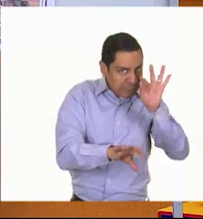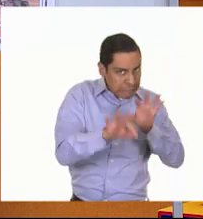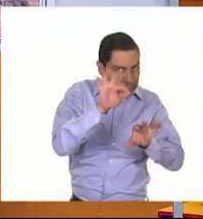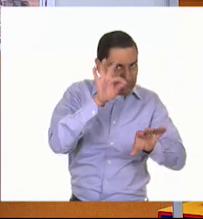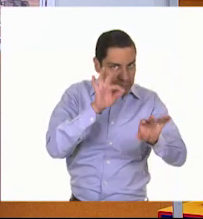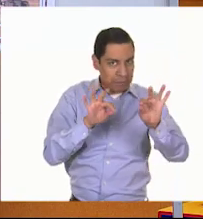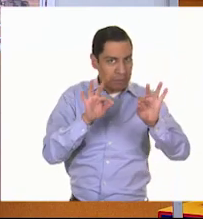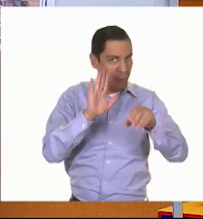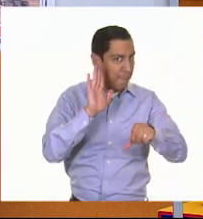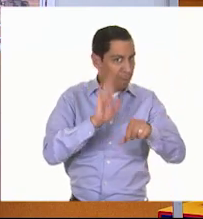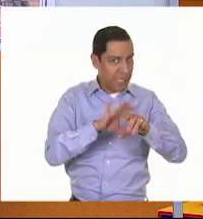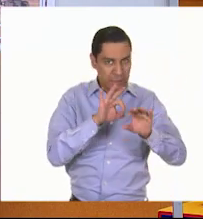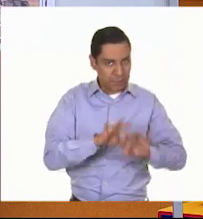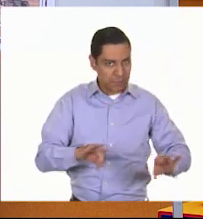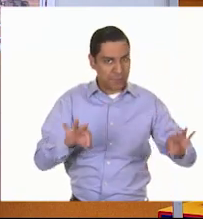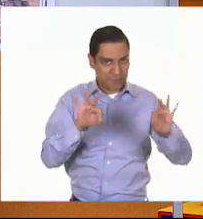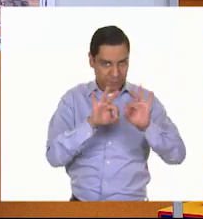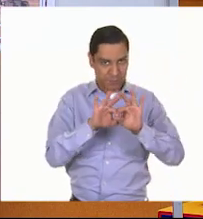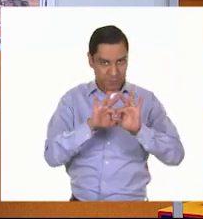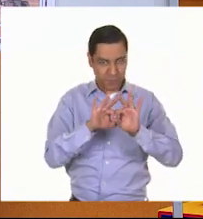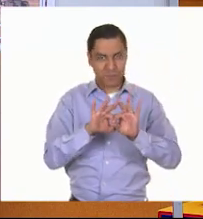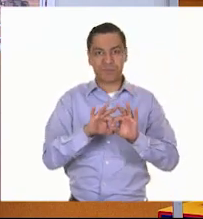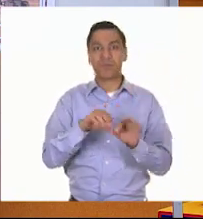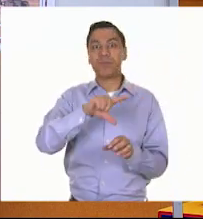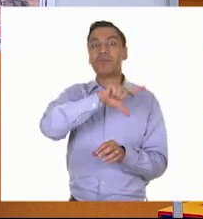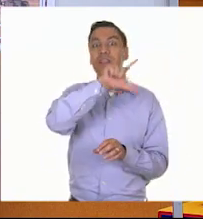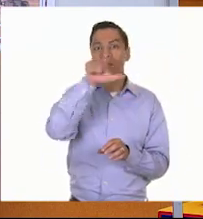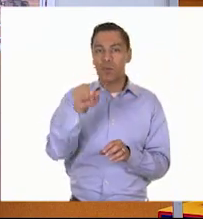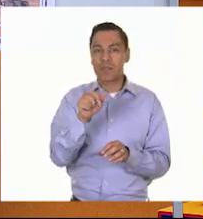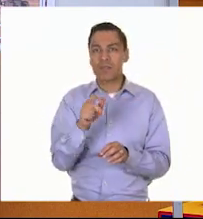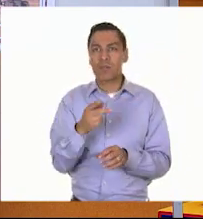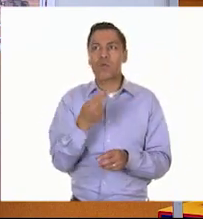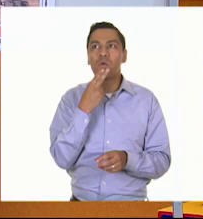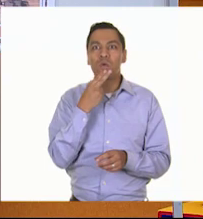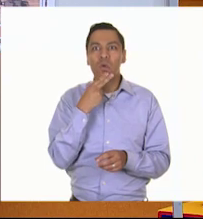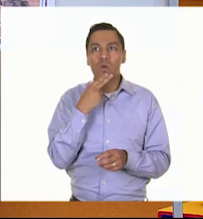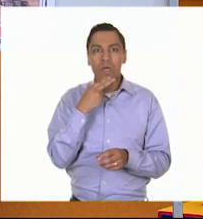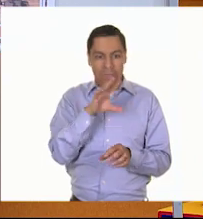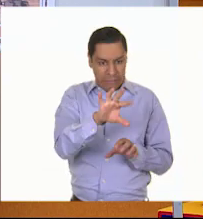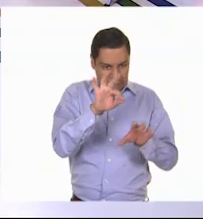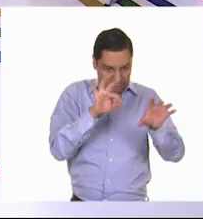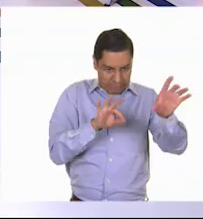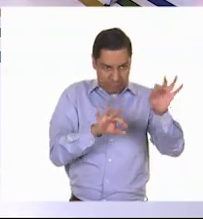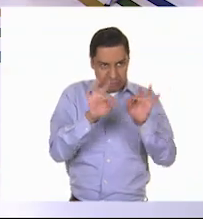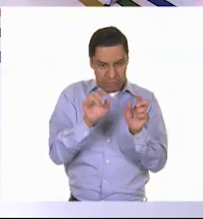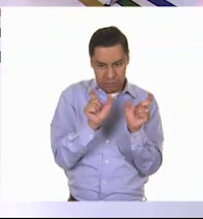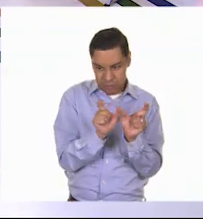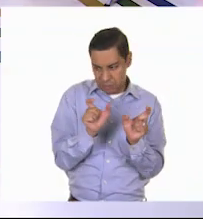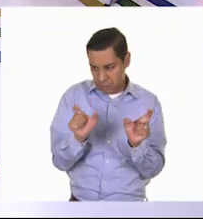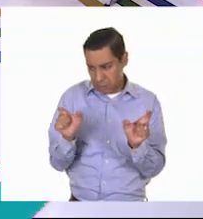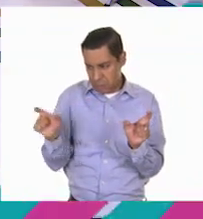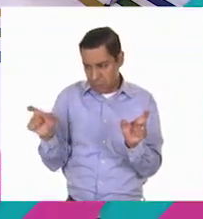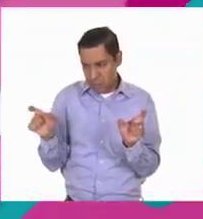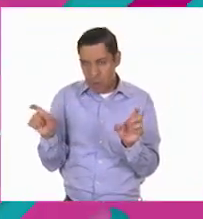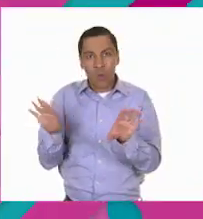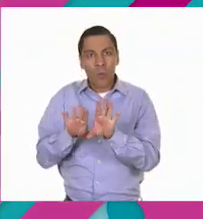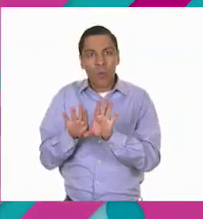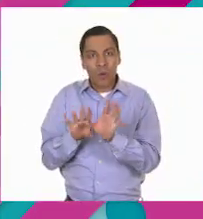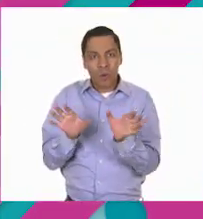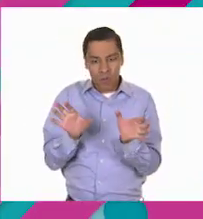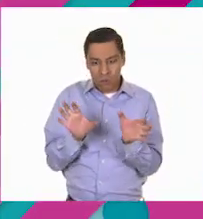para entender mejor nuestro resumen, debemos de utilizar palabras que nos sirven para conectar estas ideas que seleccionamos. ¿En dónde crees que